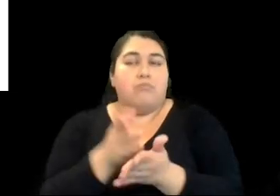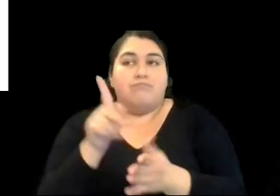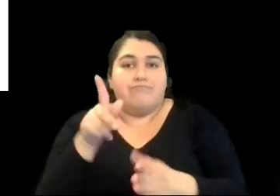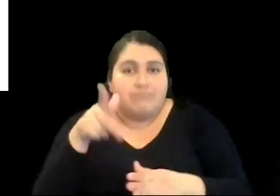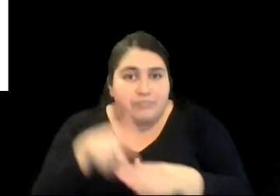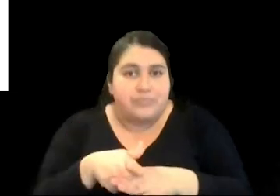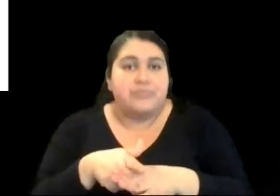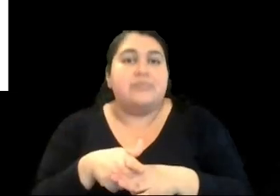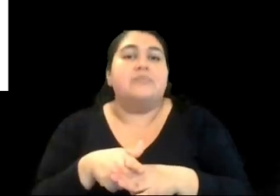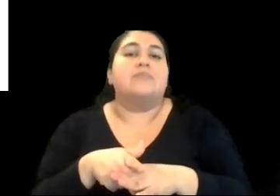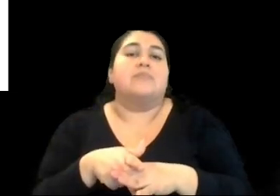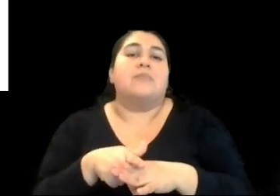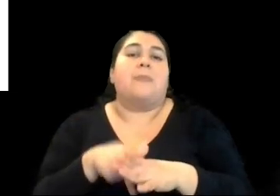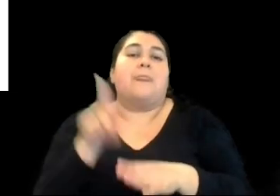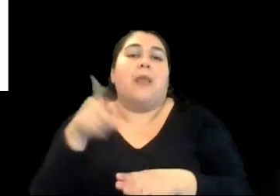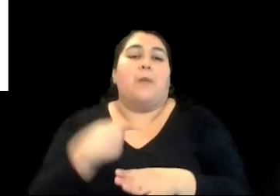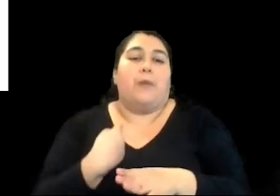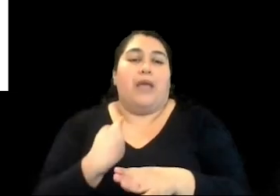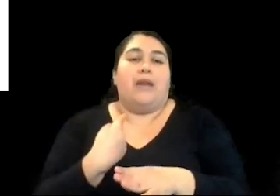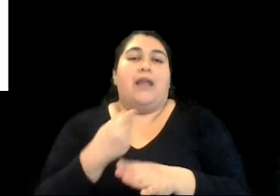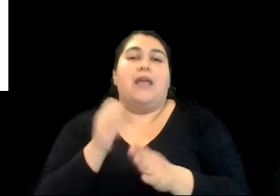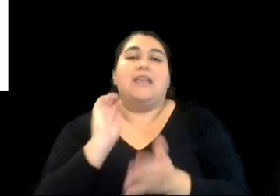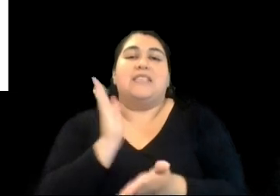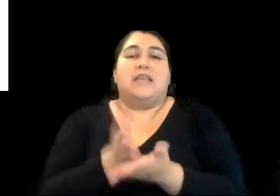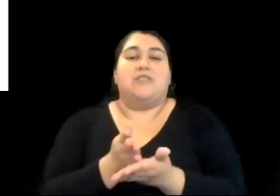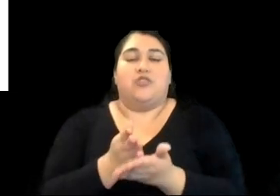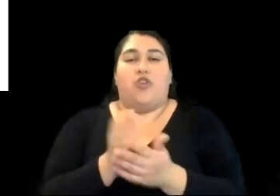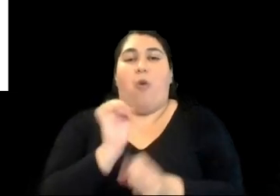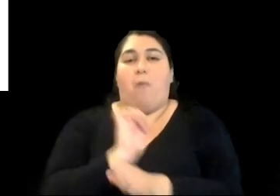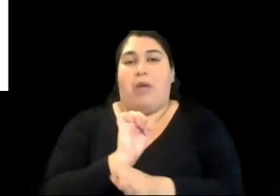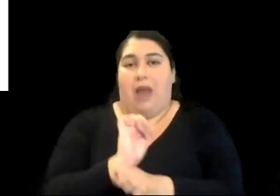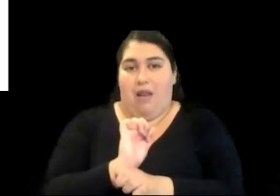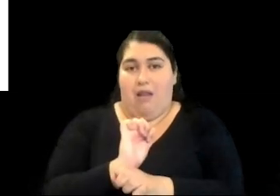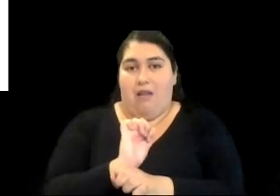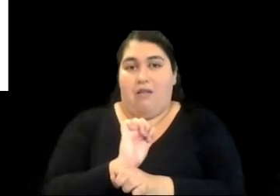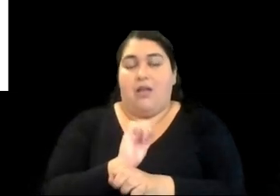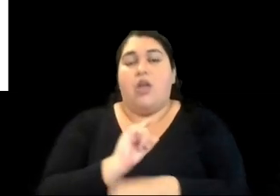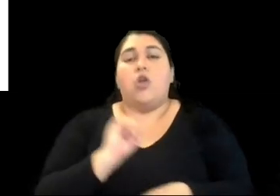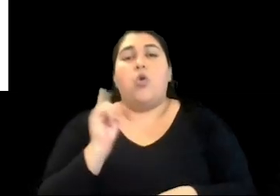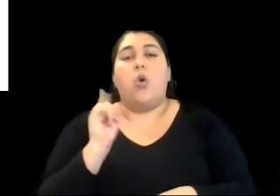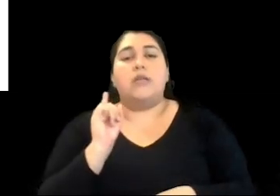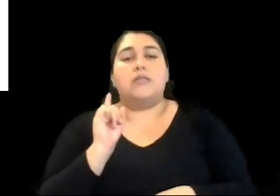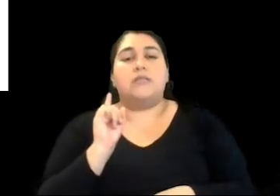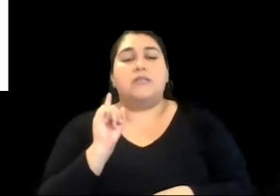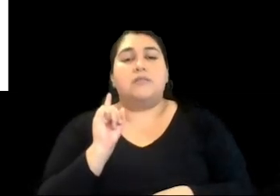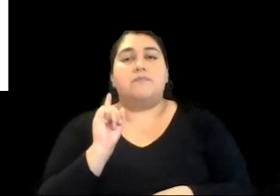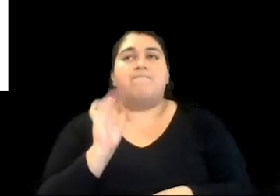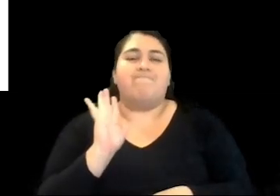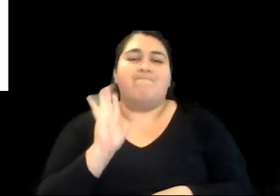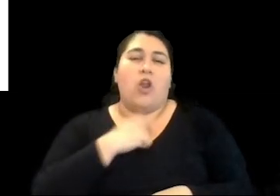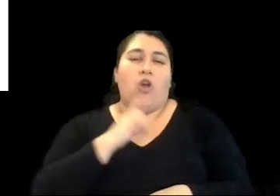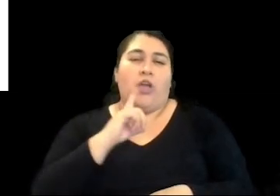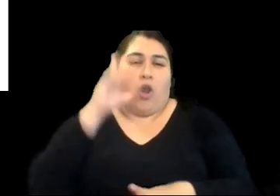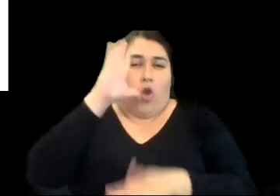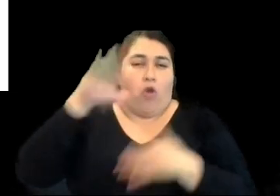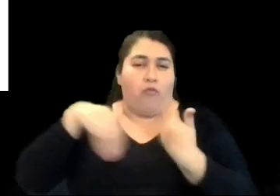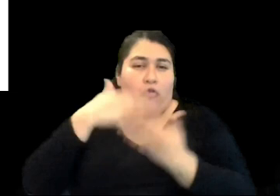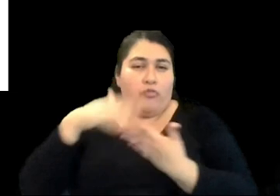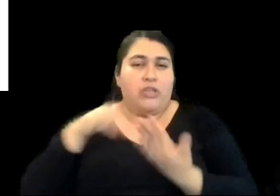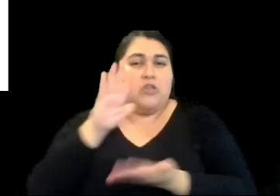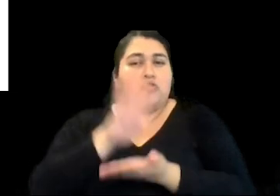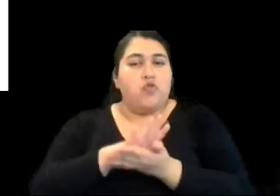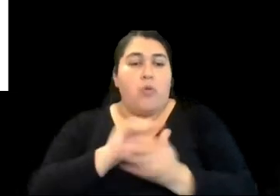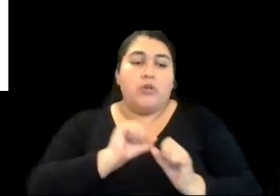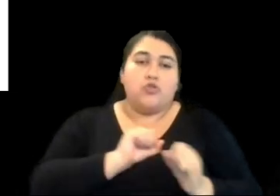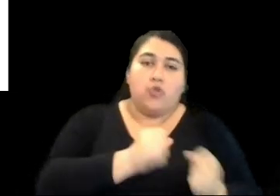la prescripción de las acciones penales, ¿sí? En materia penal. No quisiera que se confunda con lo que es la suspensión que se ha